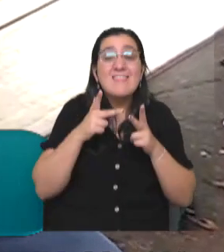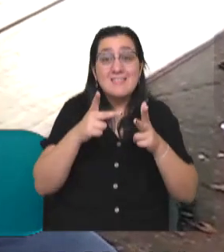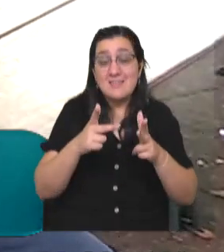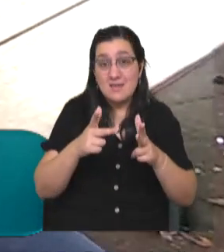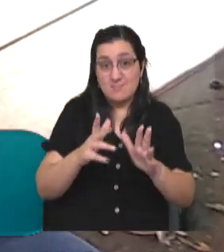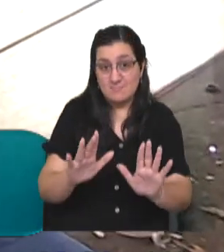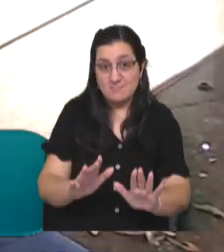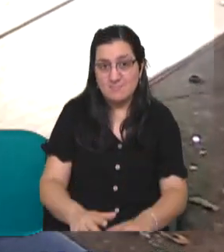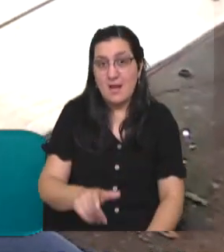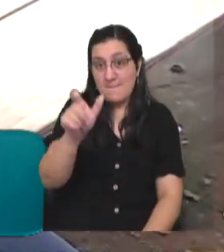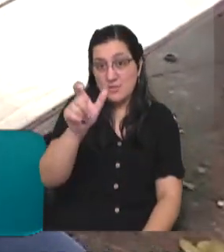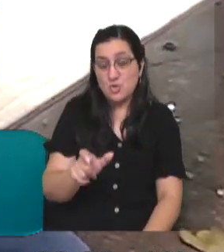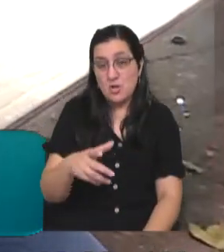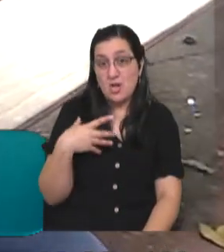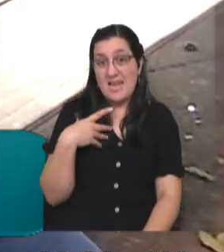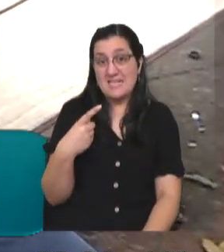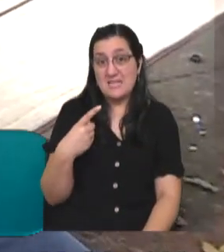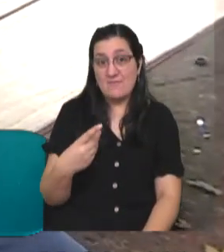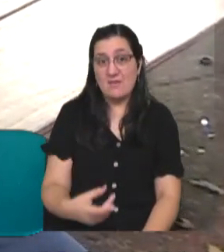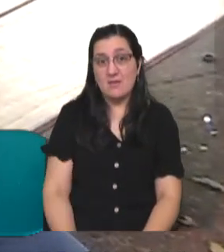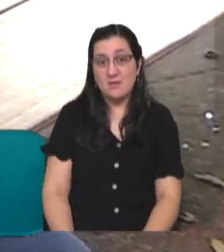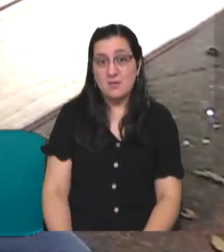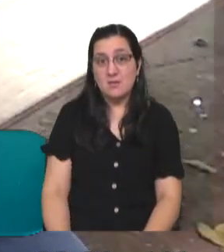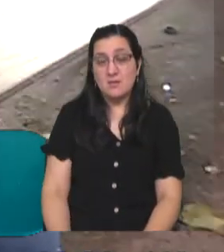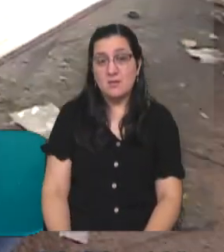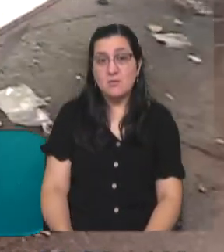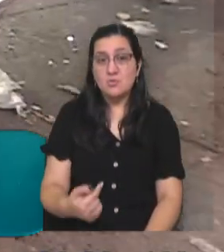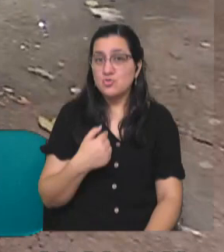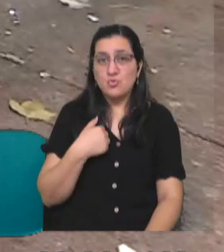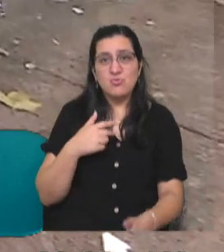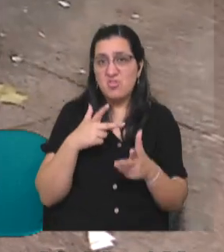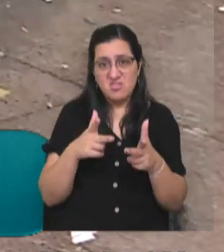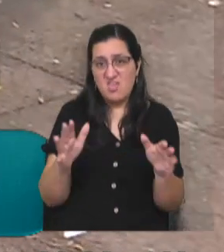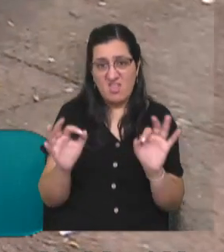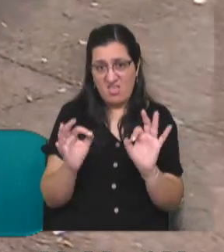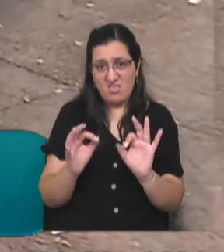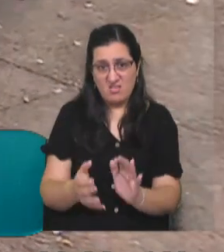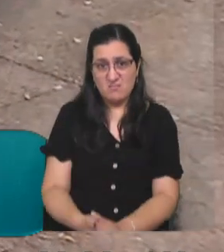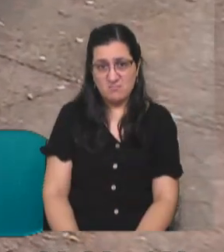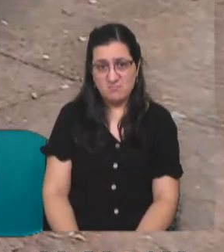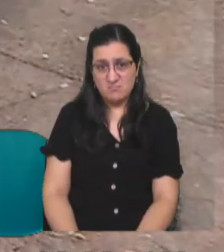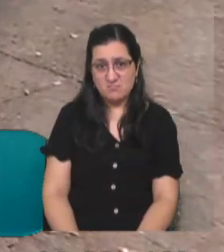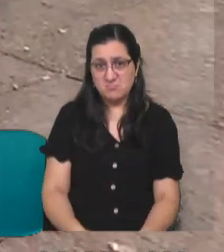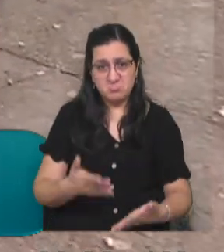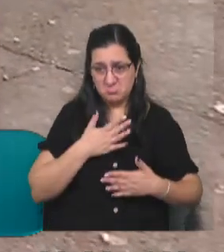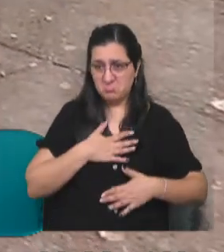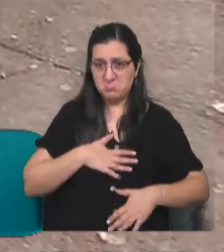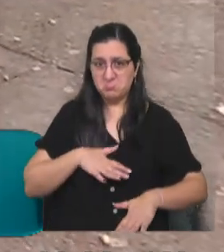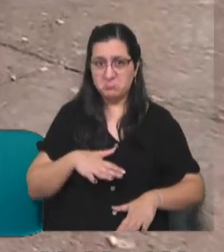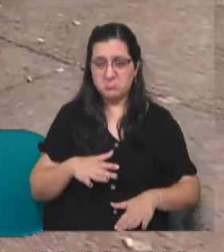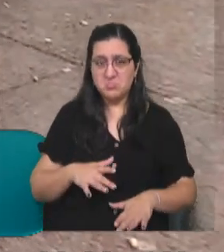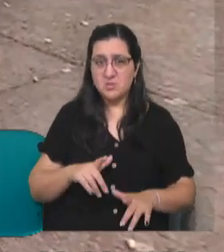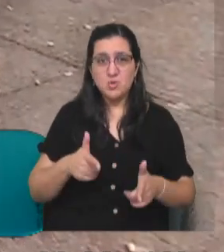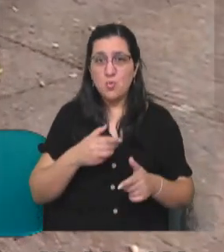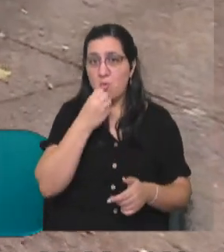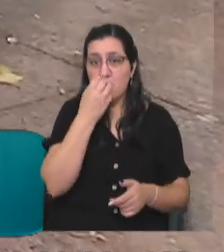tiempo y espacio podríamos hacer? No, al tiempo no le diría nada. No. Serenidad, claro. Si no tuve una